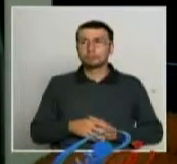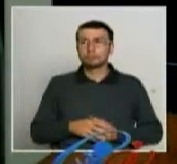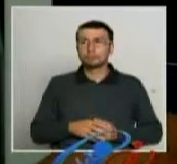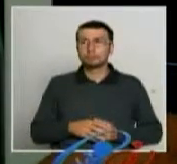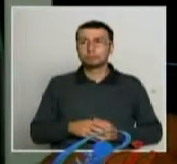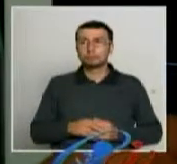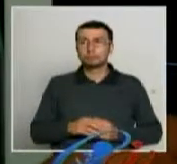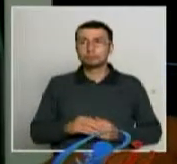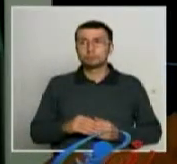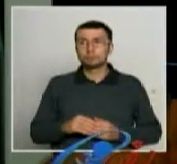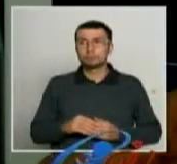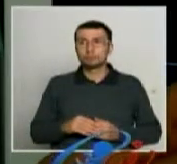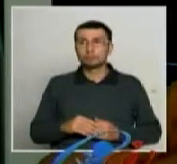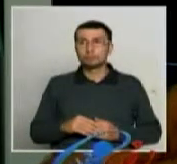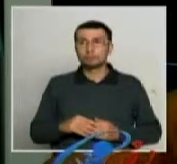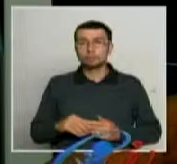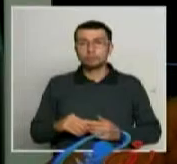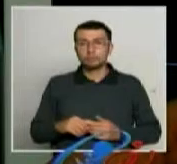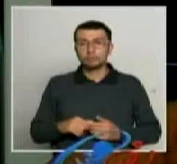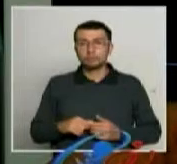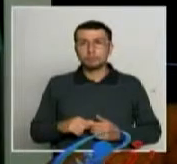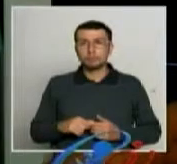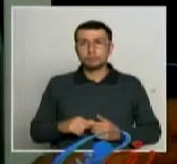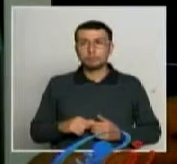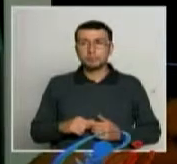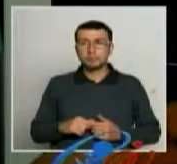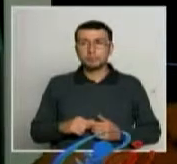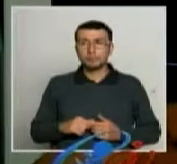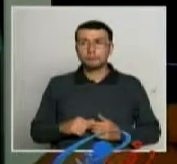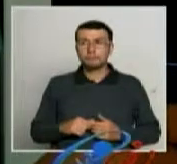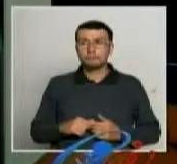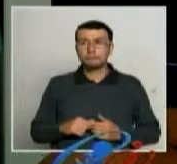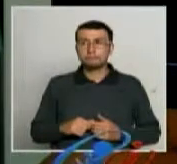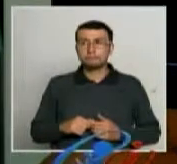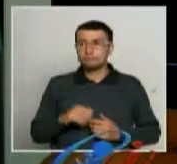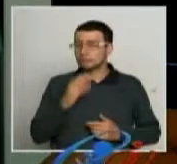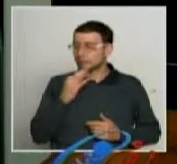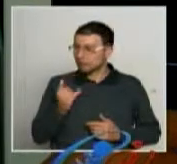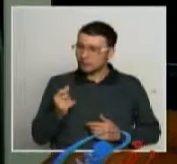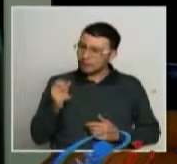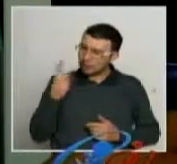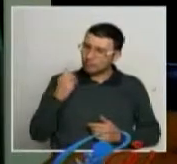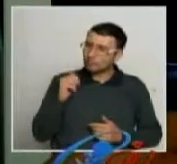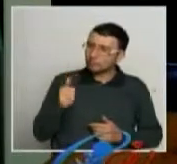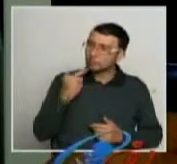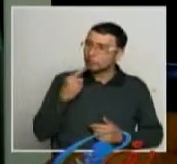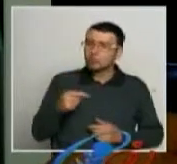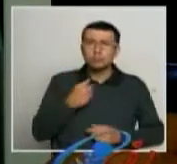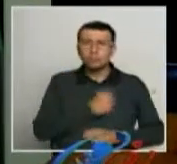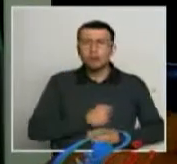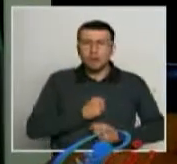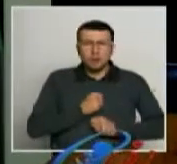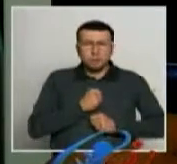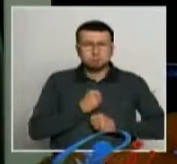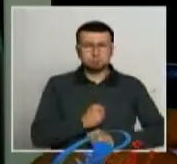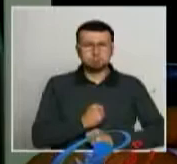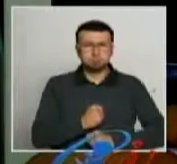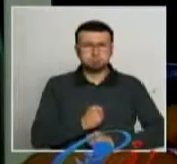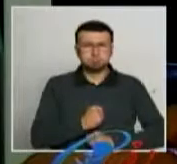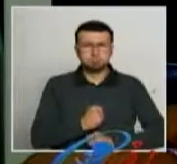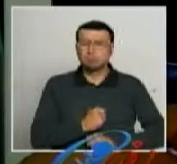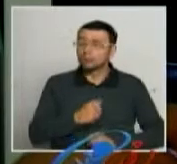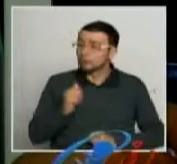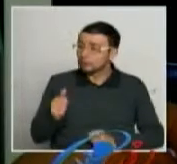Exactamente, ahí varía. Una de las pruebas que nosotros le hacemos al paciente es que el paciente puje. Cuando el paciente